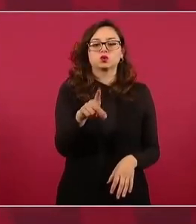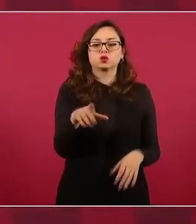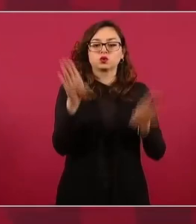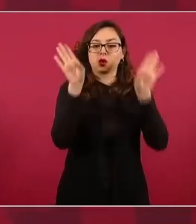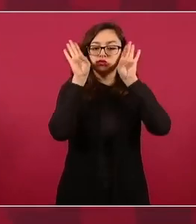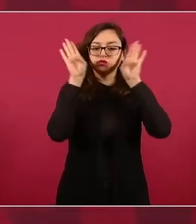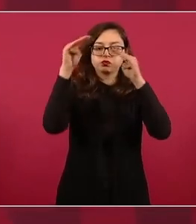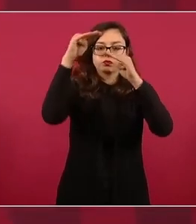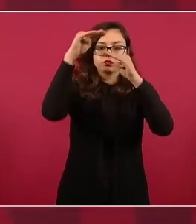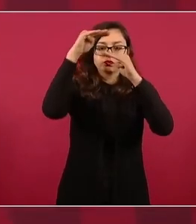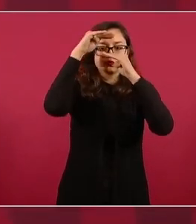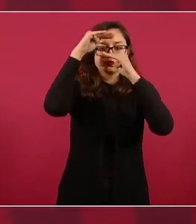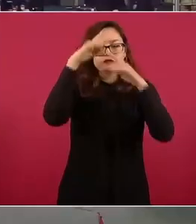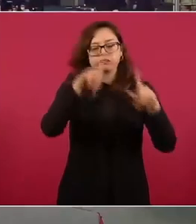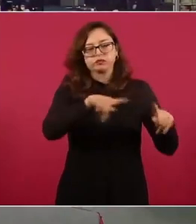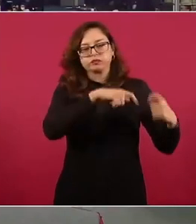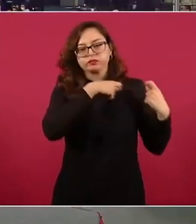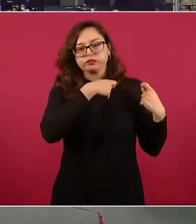conservadores,